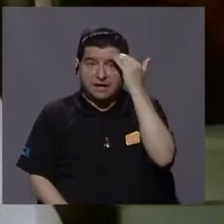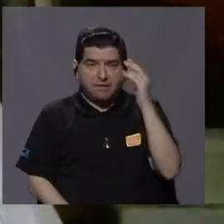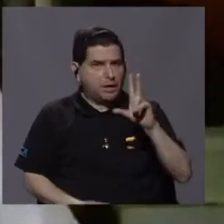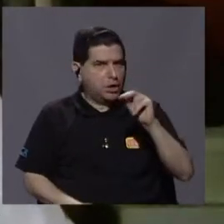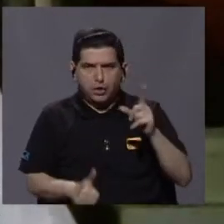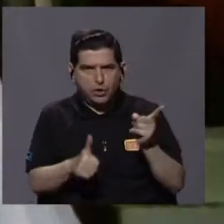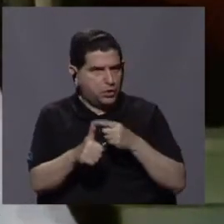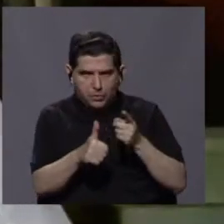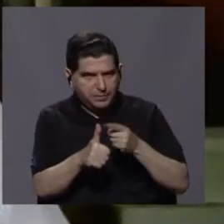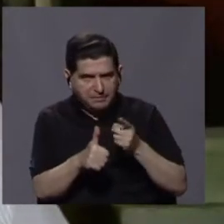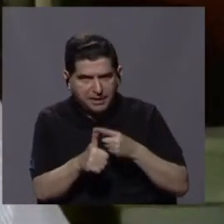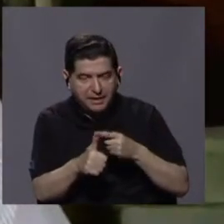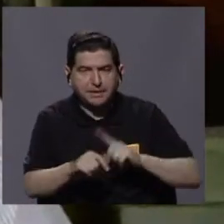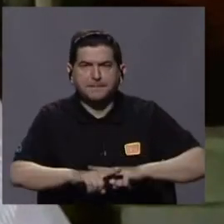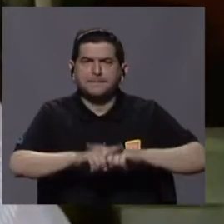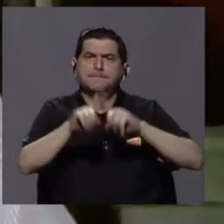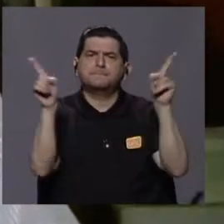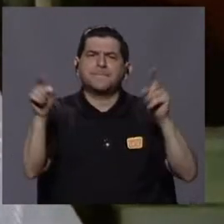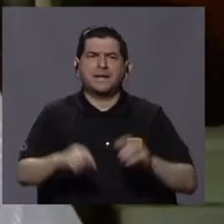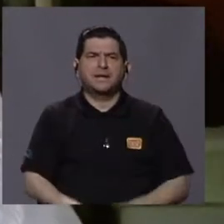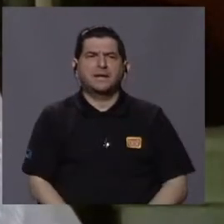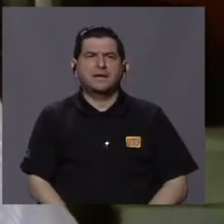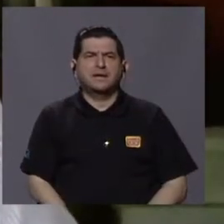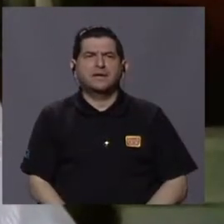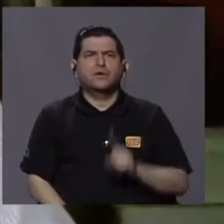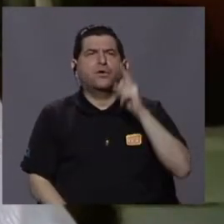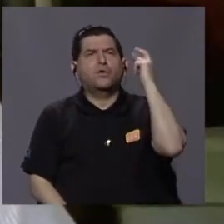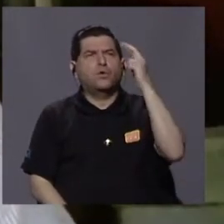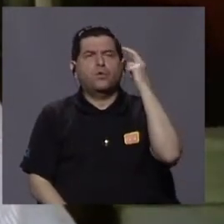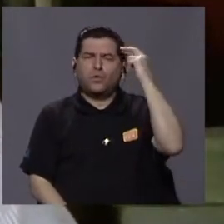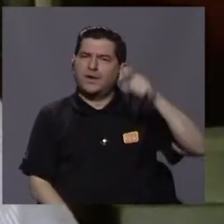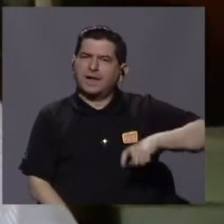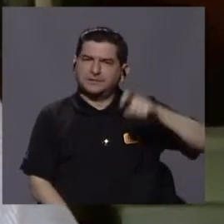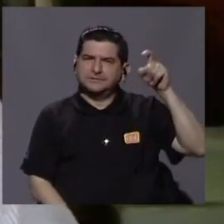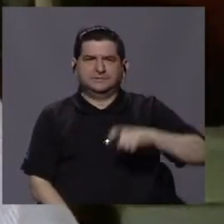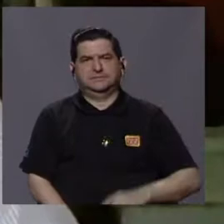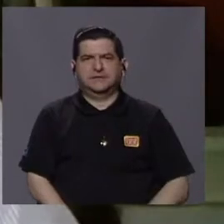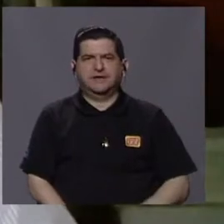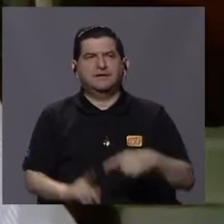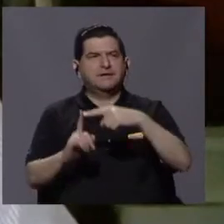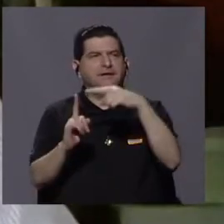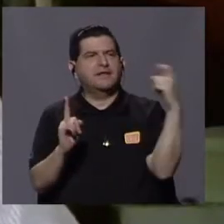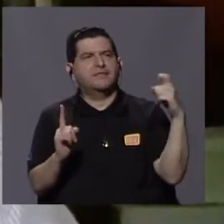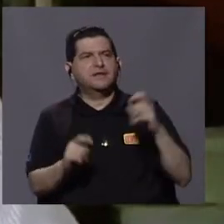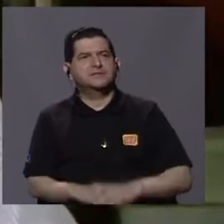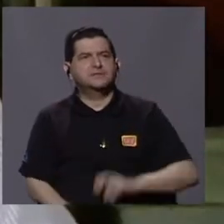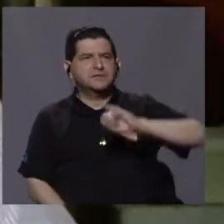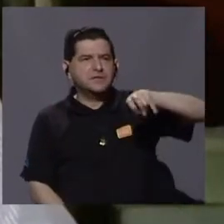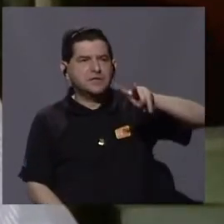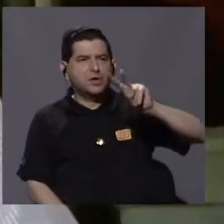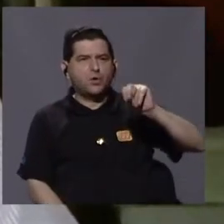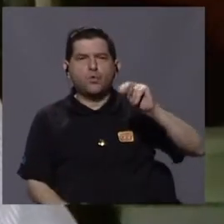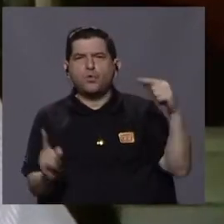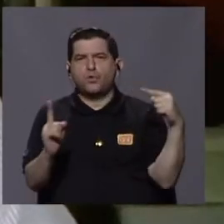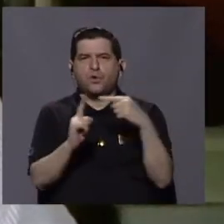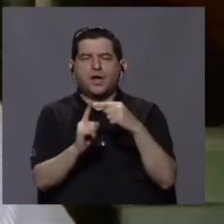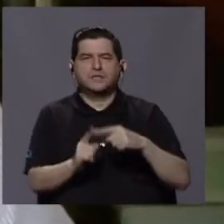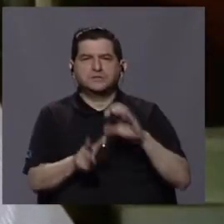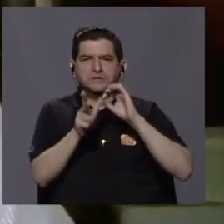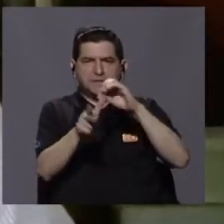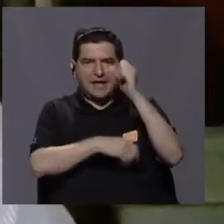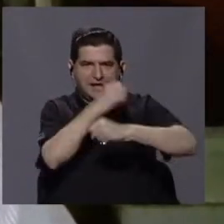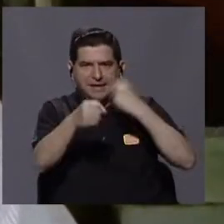primera pero que ahí viene una reflexión necesaria a partir de junio hasta octubre del año